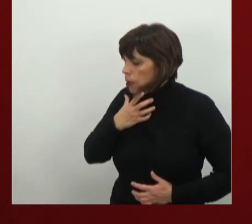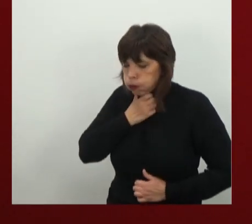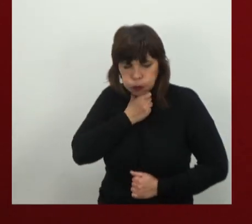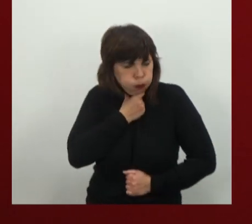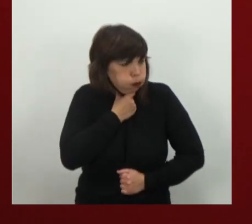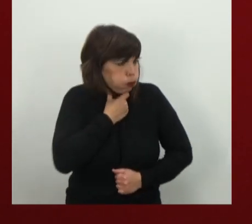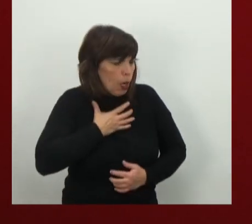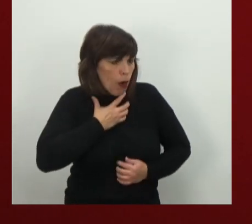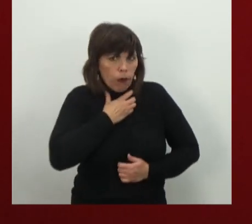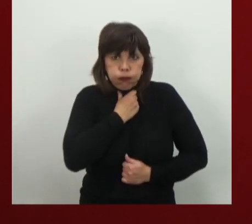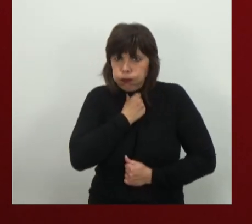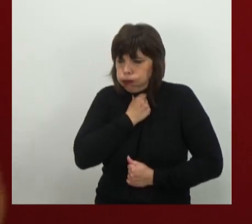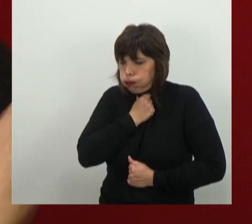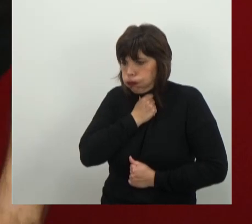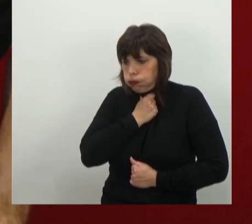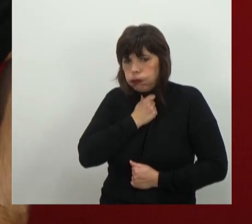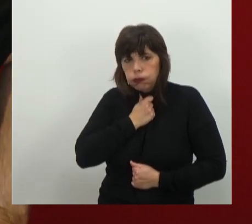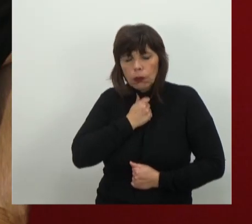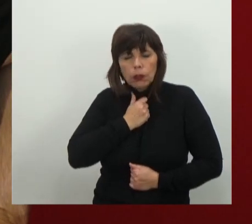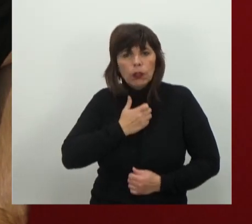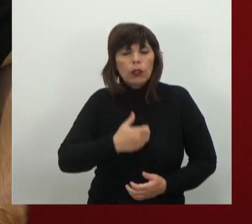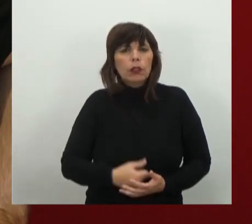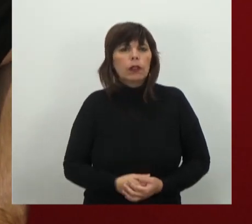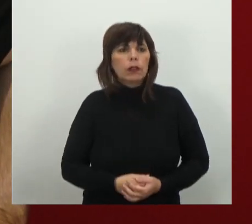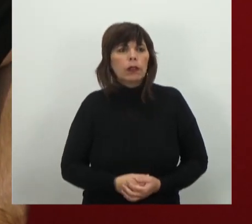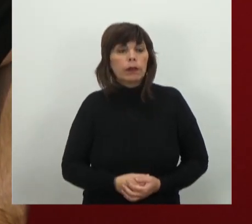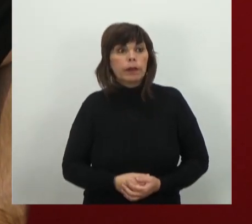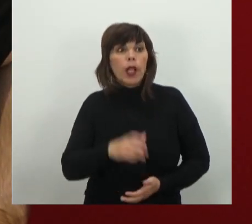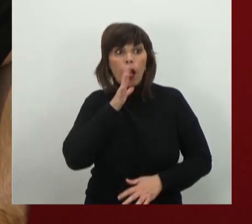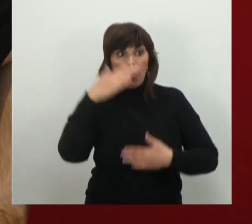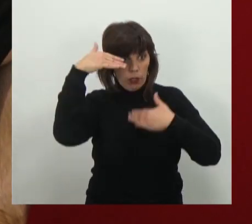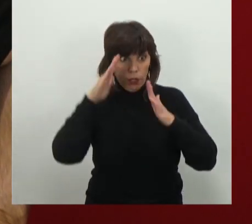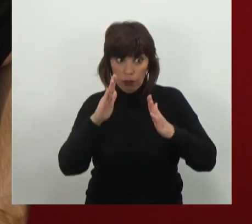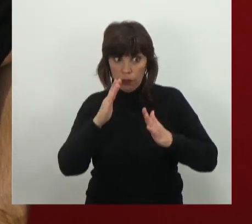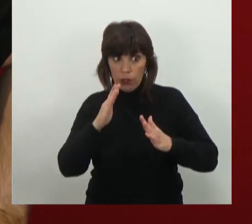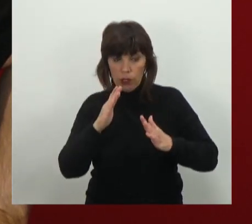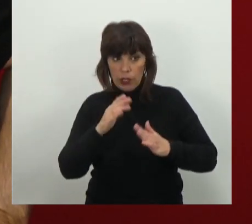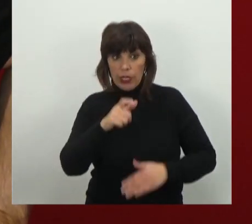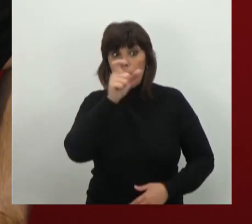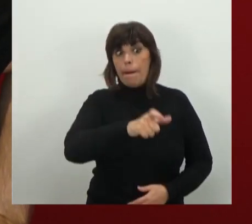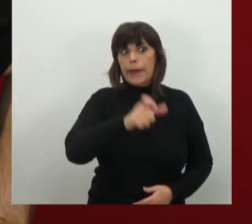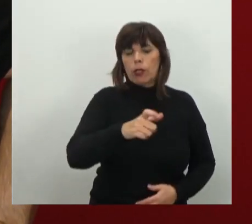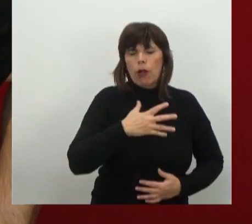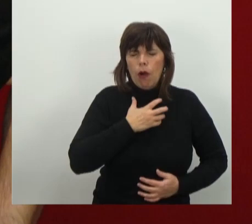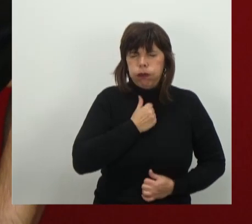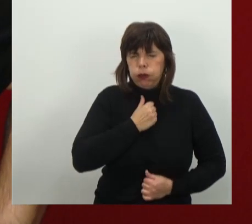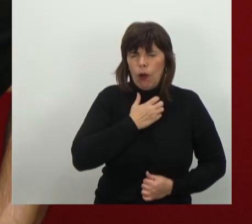¿sabe lo que pasa? Cuando uno está agobiado, quiero que estés atento, acusa siempre a otros.